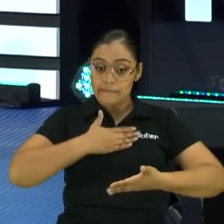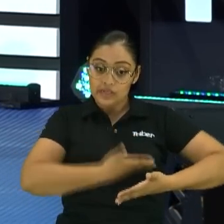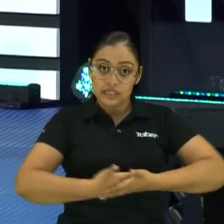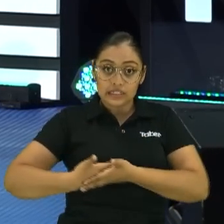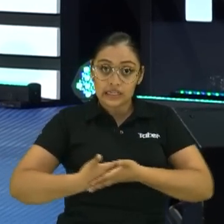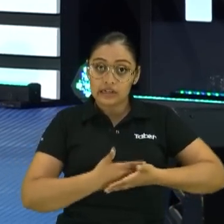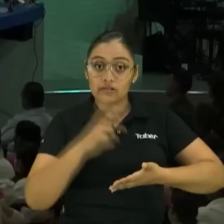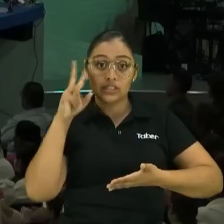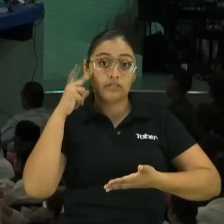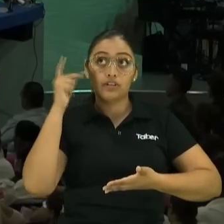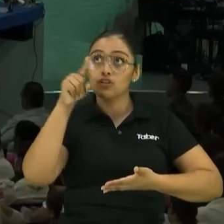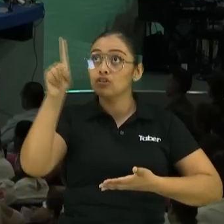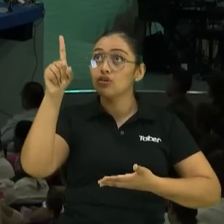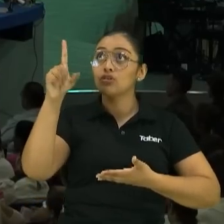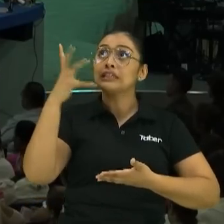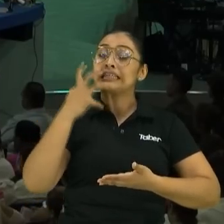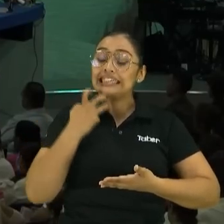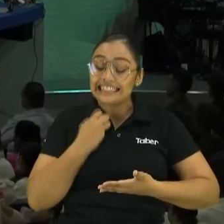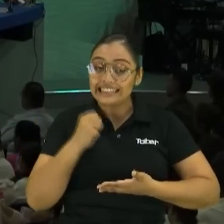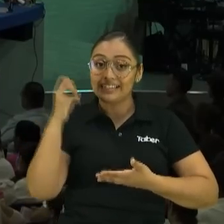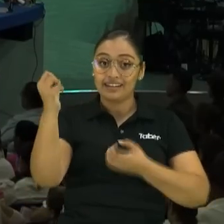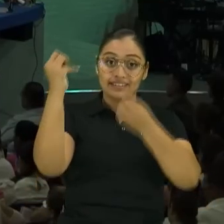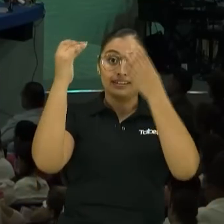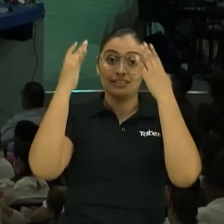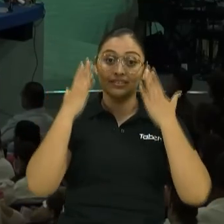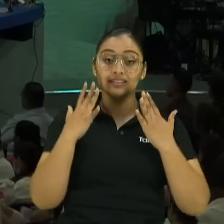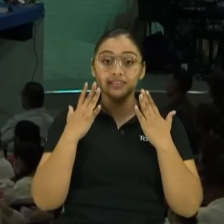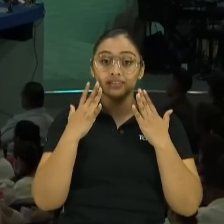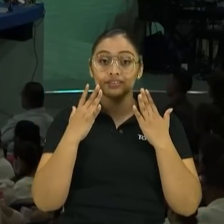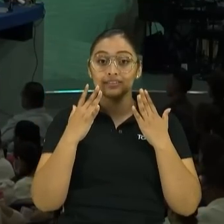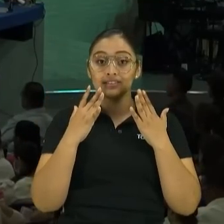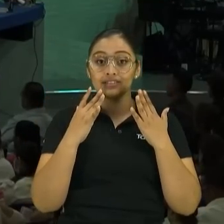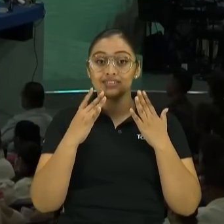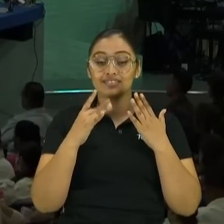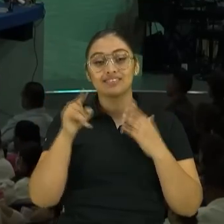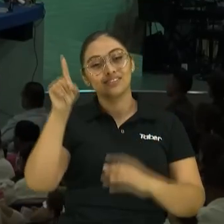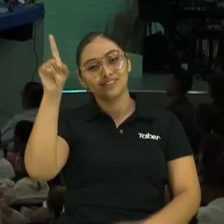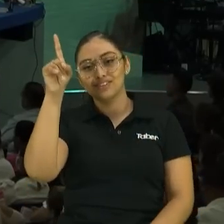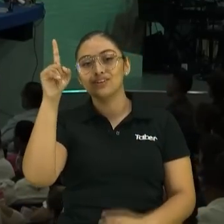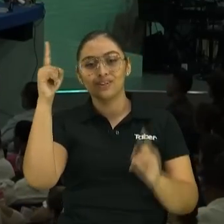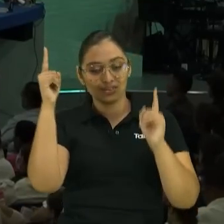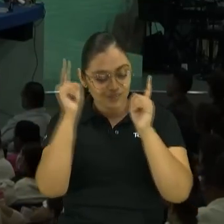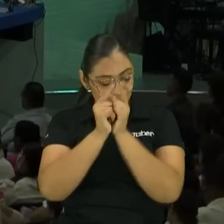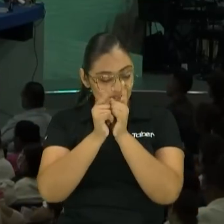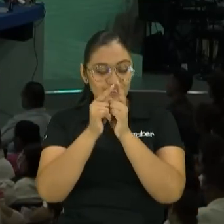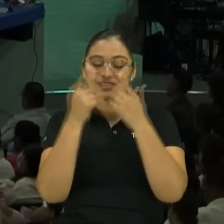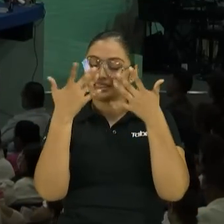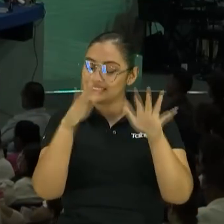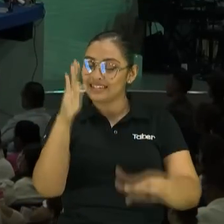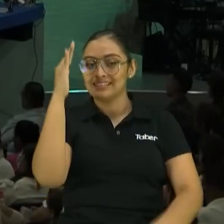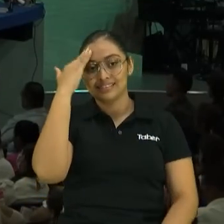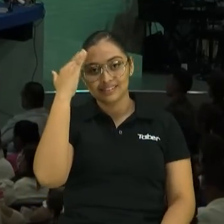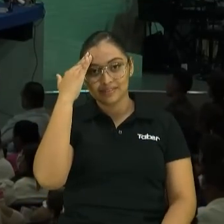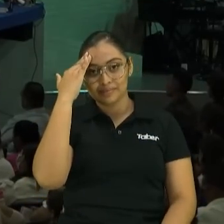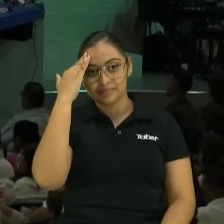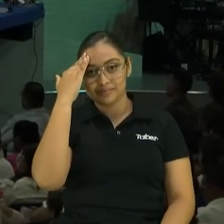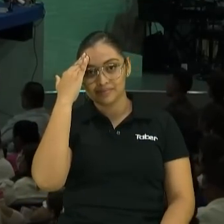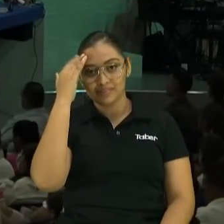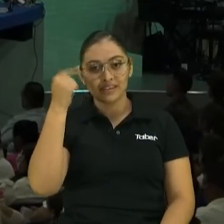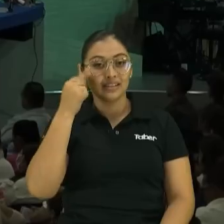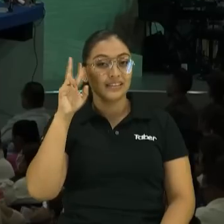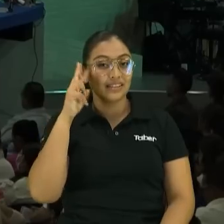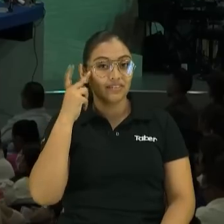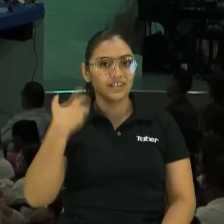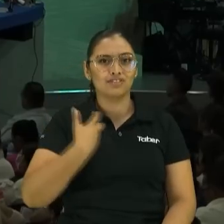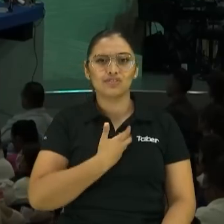a través de su presencia amigo y Hermano Dios conoce Dios conoce que desde que creciste ya no hablas